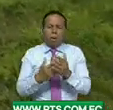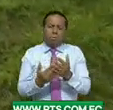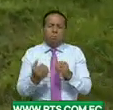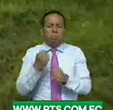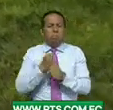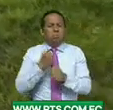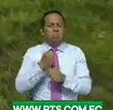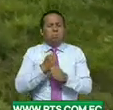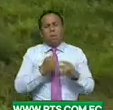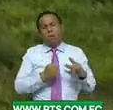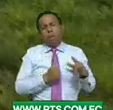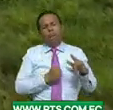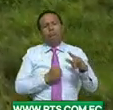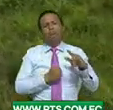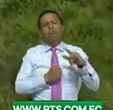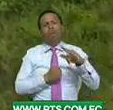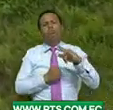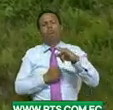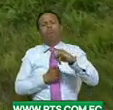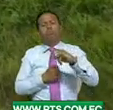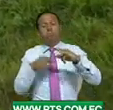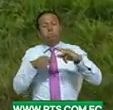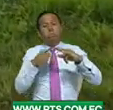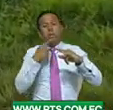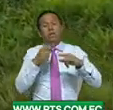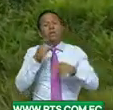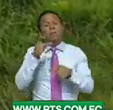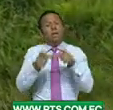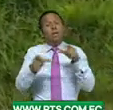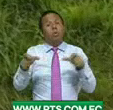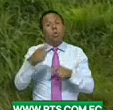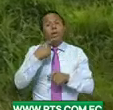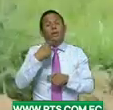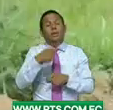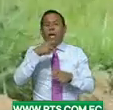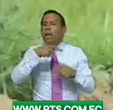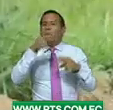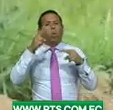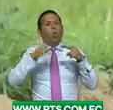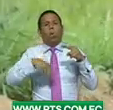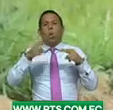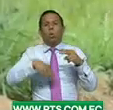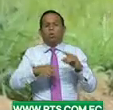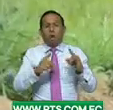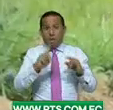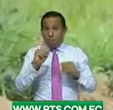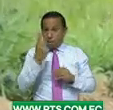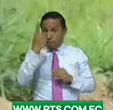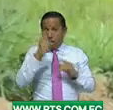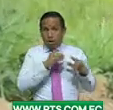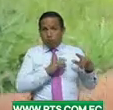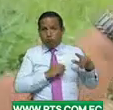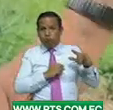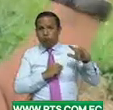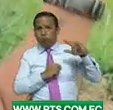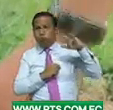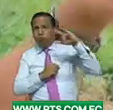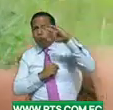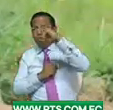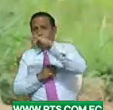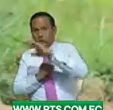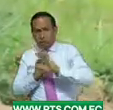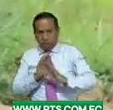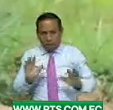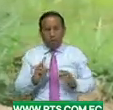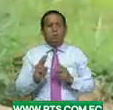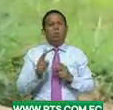este terreno que, según el administrador, era desconocido para él. La primera vuelta la hizo bien. A la segunda vuelta, que lo hizo hacia